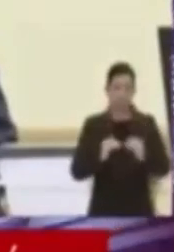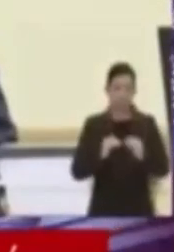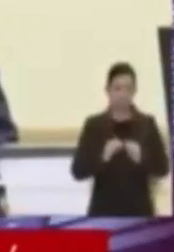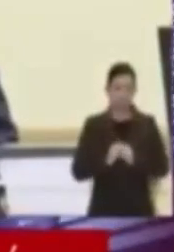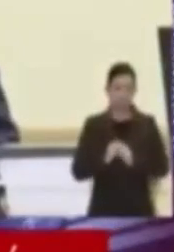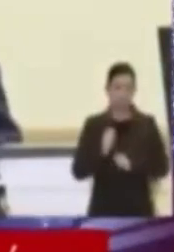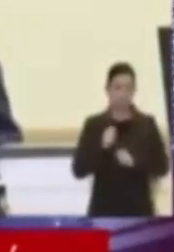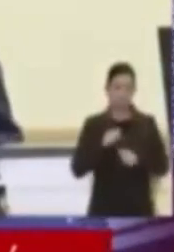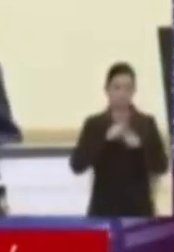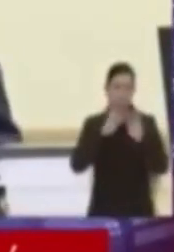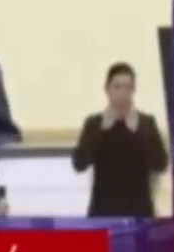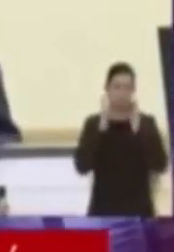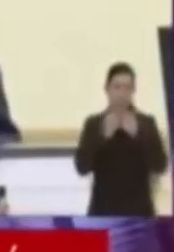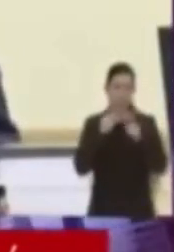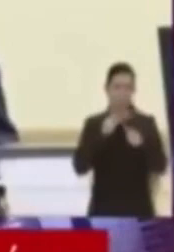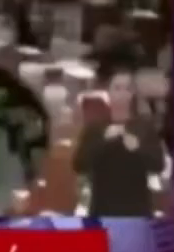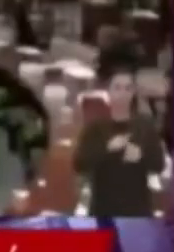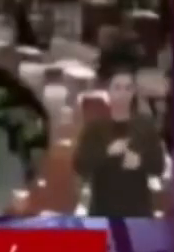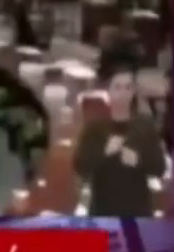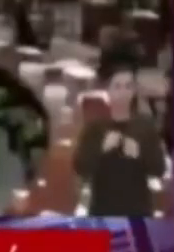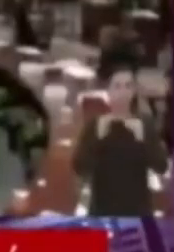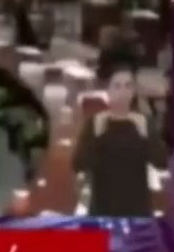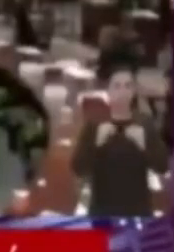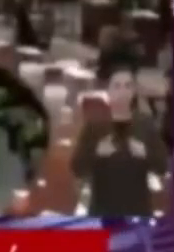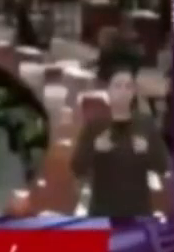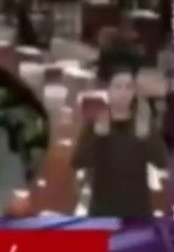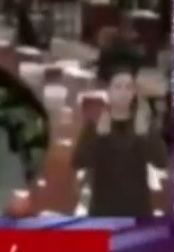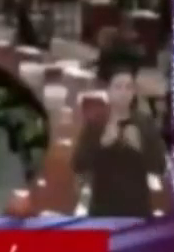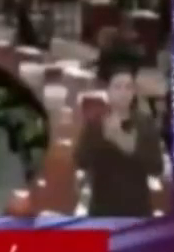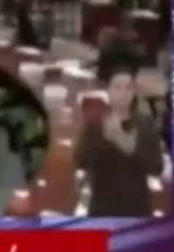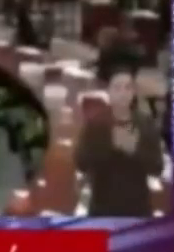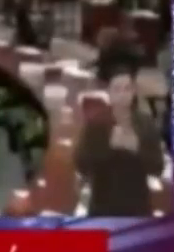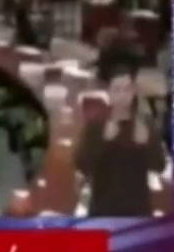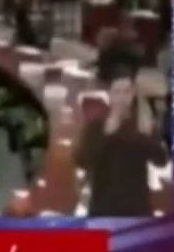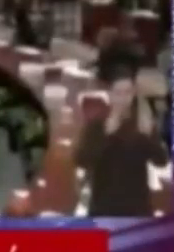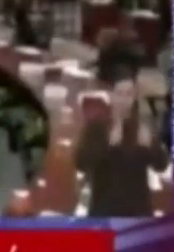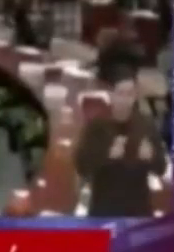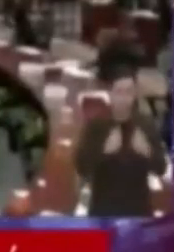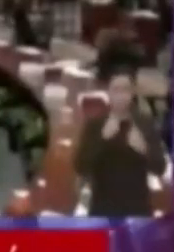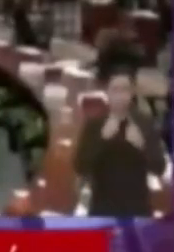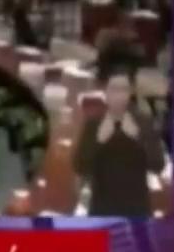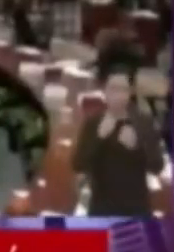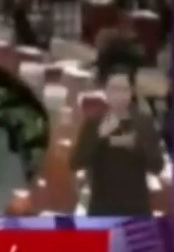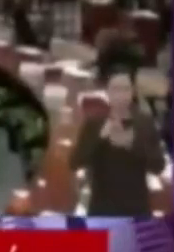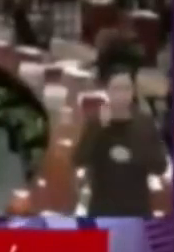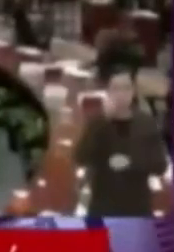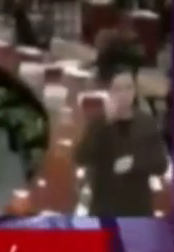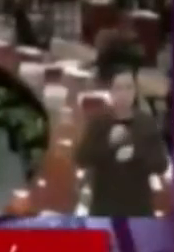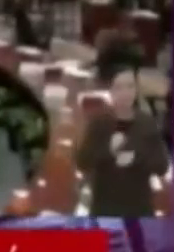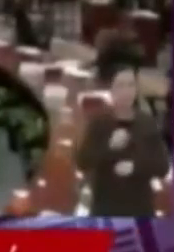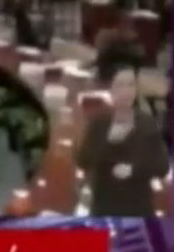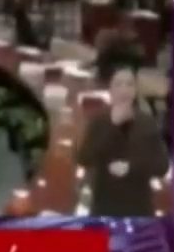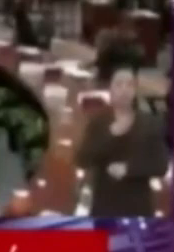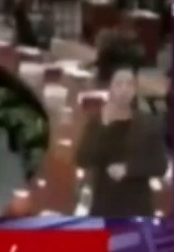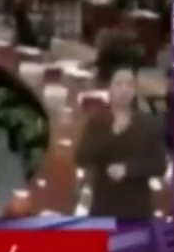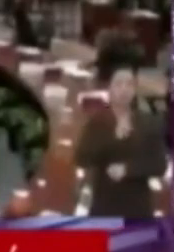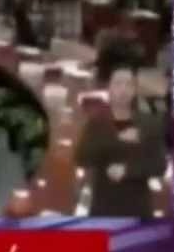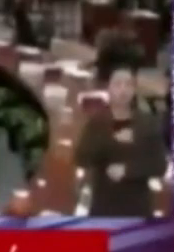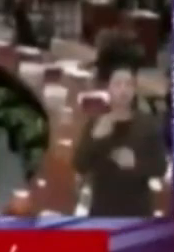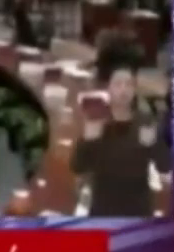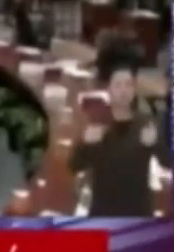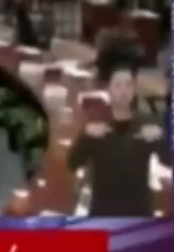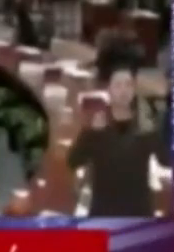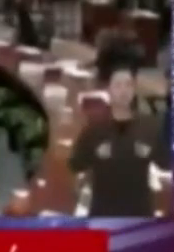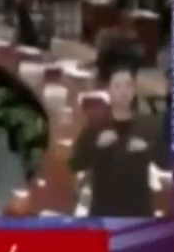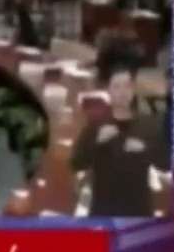Electoral? Sin duda, me consta que hay una negociación en ciernes que tenían pensado presentar en estos